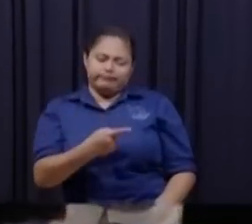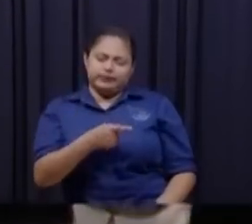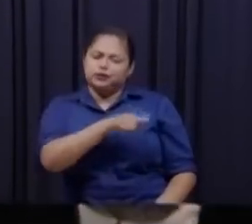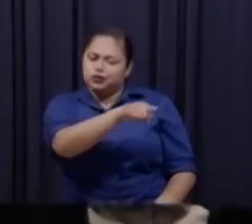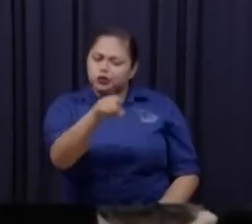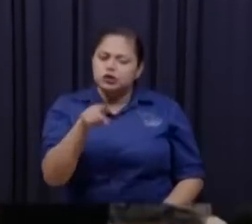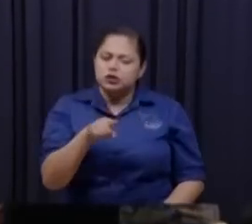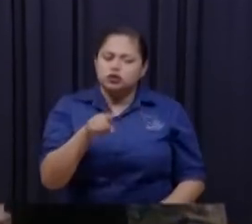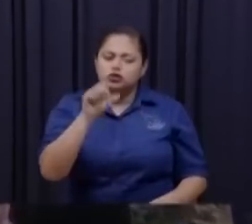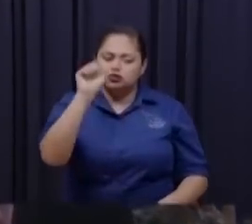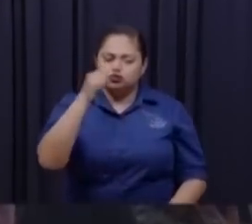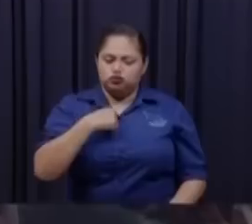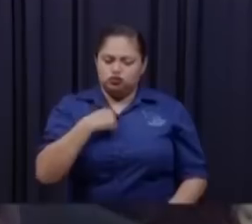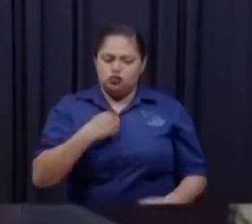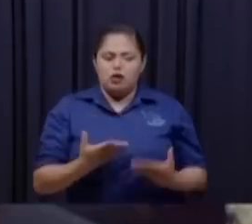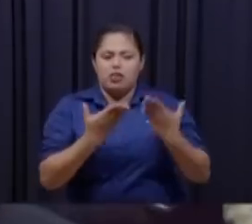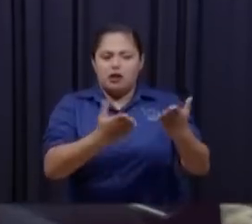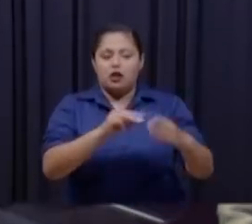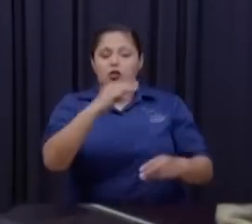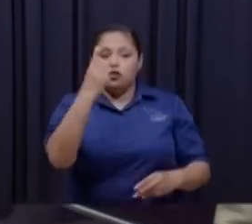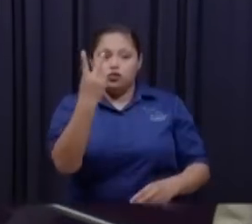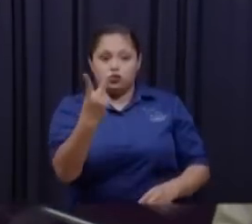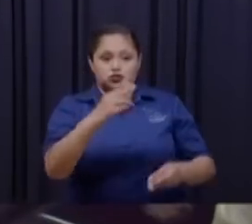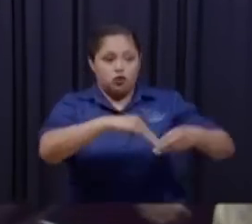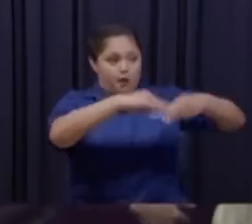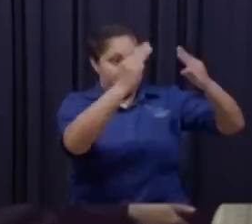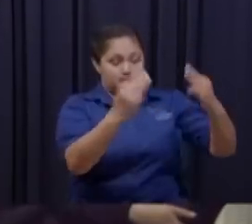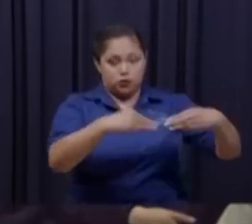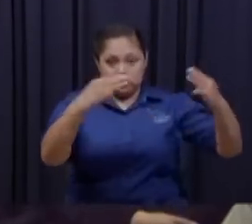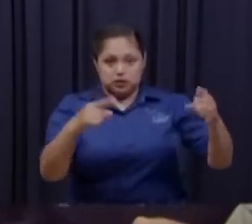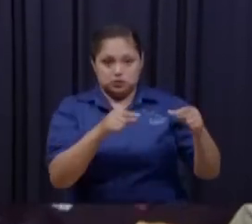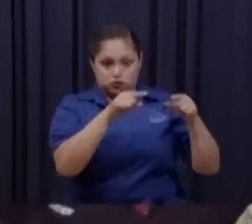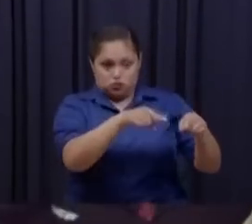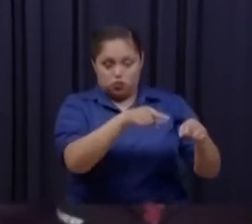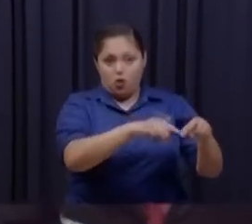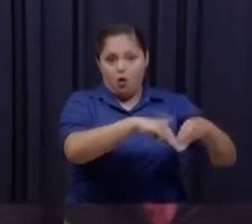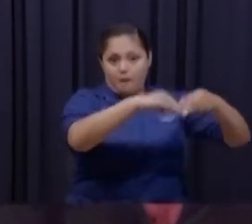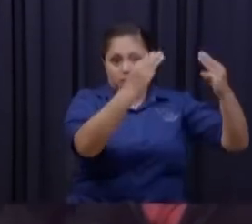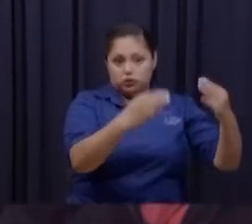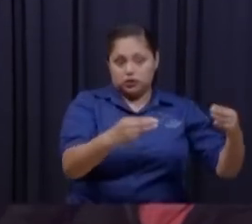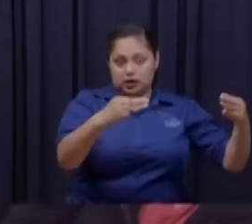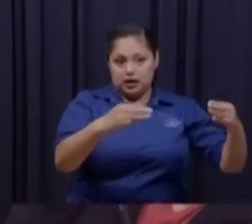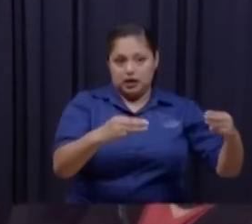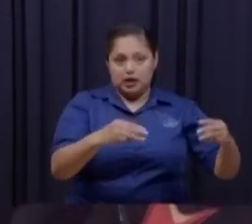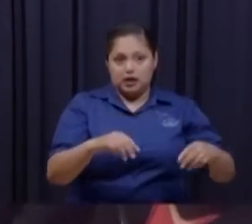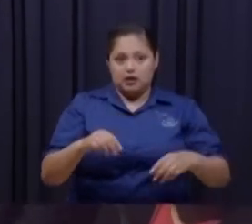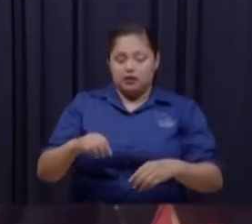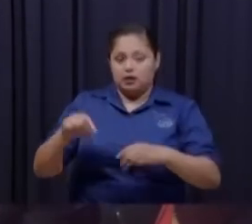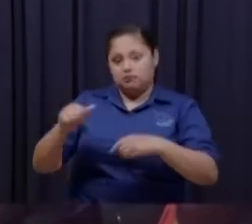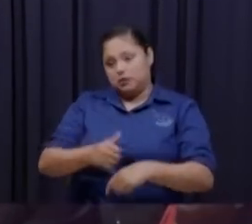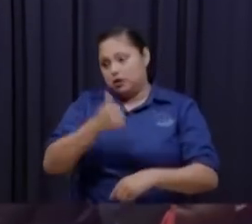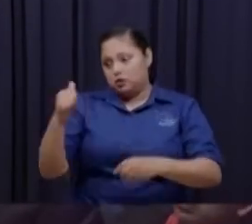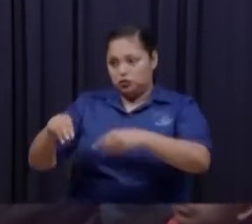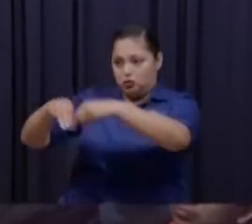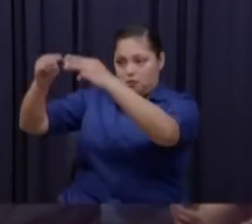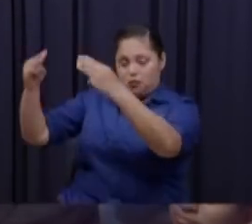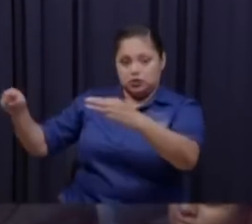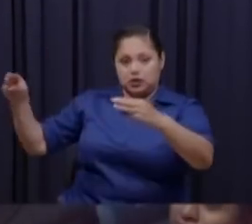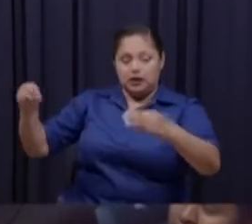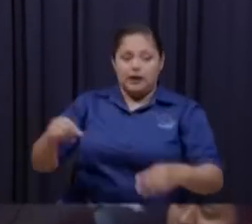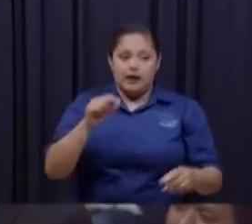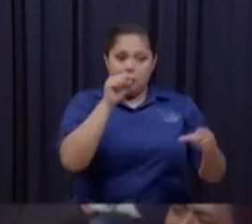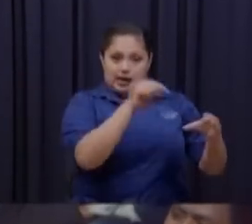voy a poner dos montes. Uno se llama Gerizim y el otro se llama Ebal. En el monte Ebal se